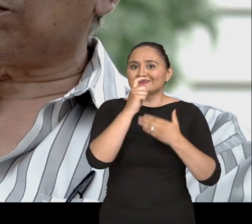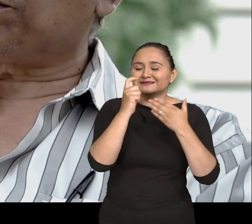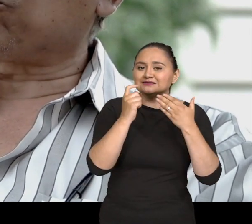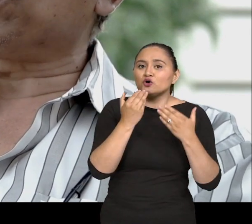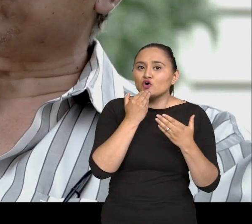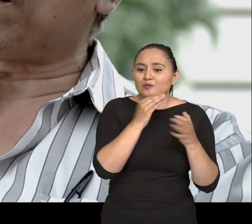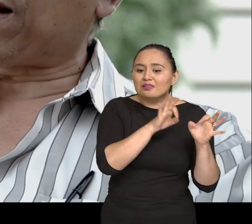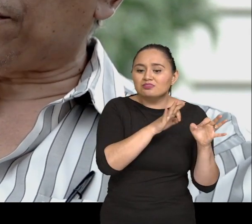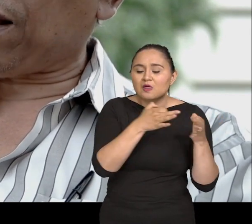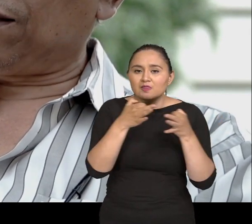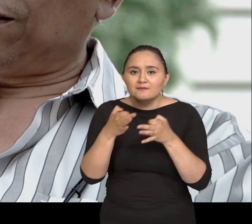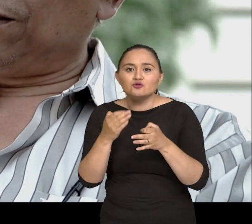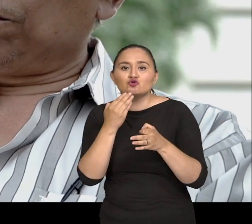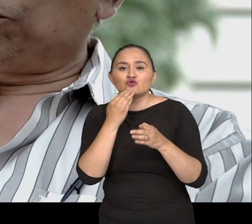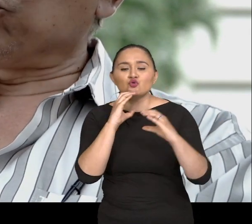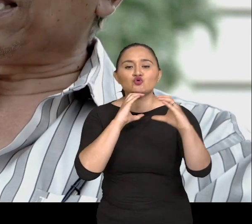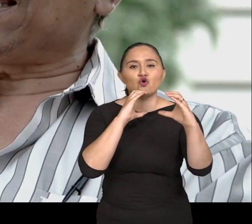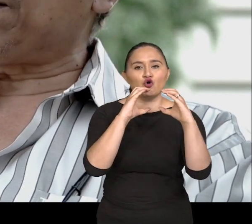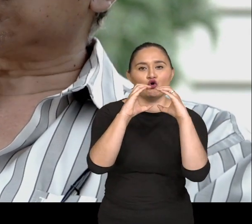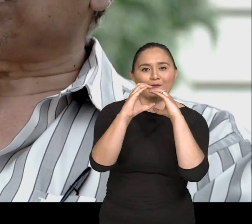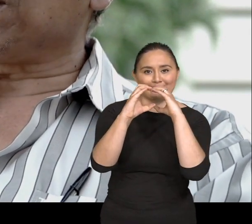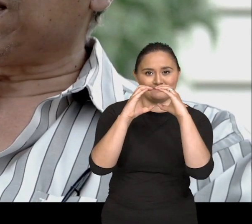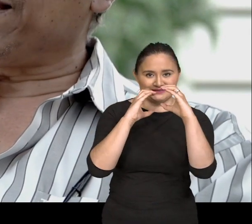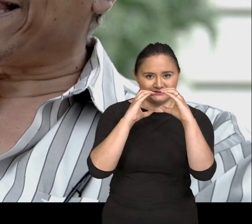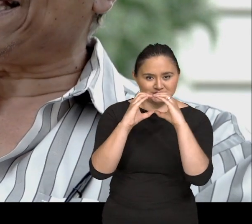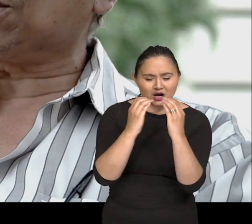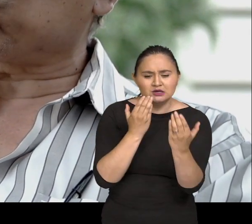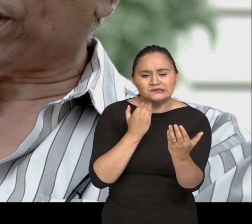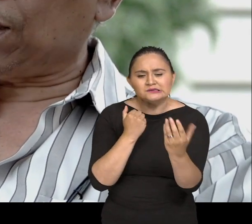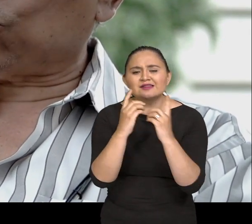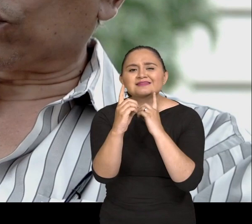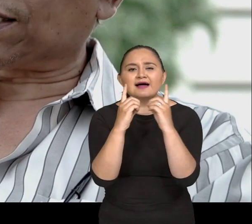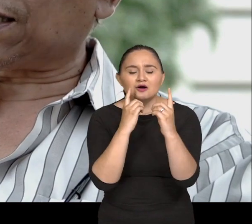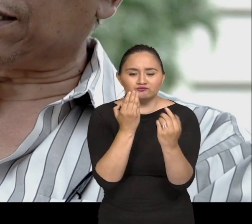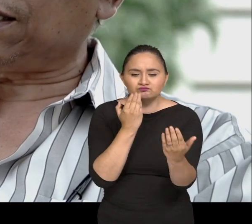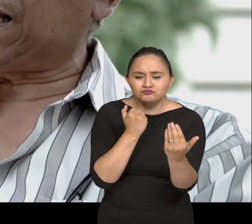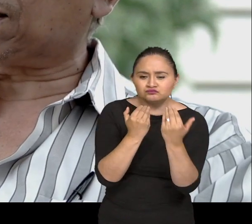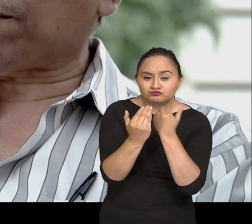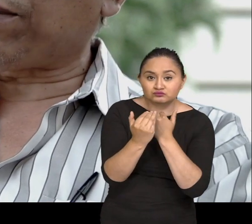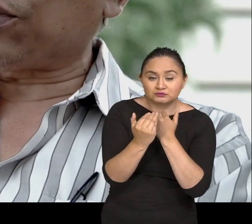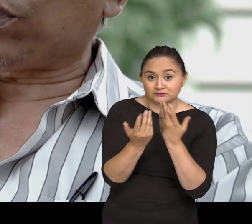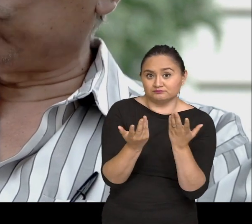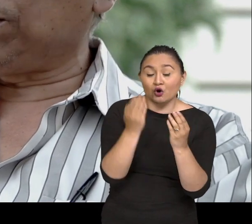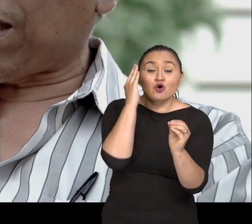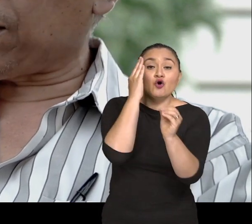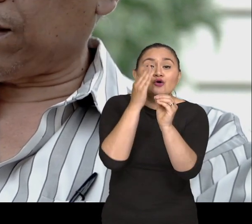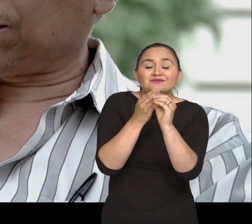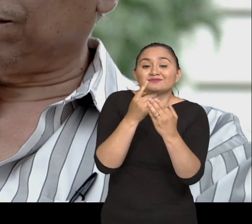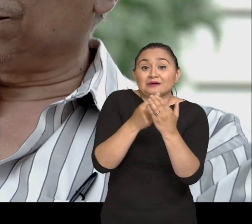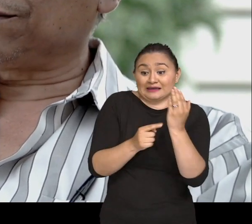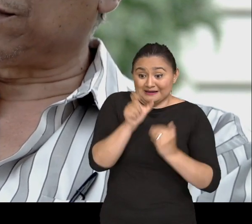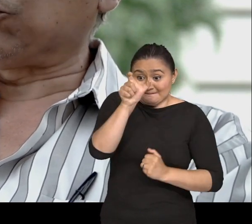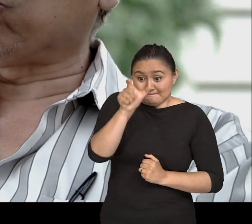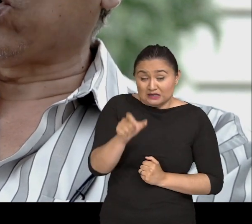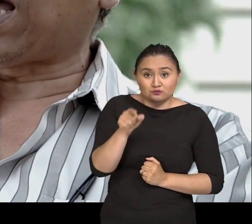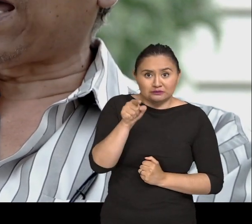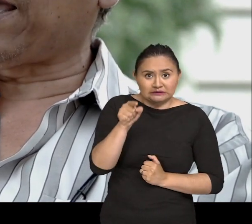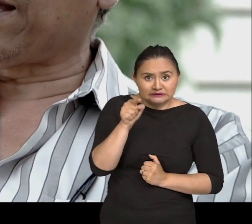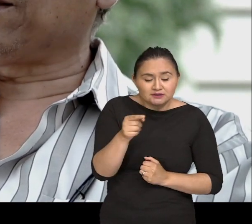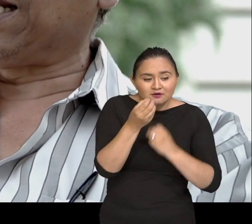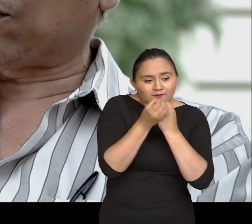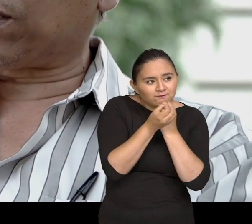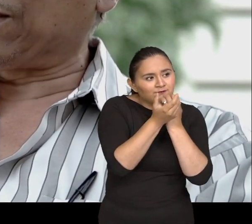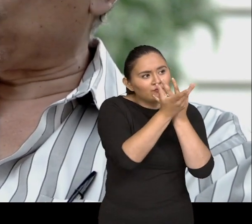por medio de la palabra donde haya la posibilidad de que este sujeto que está allí atrapado en una imagen que no